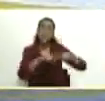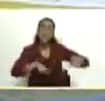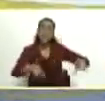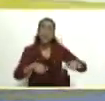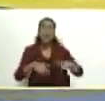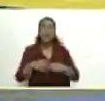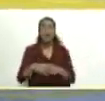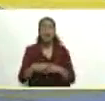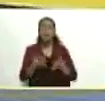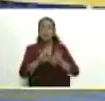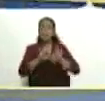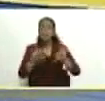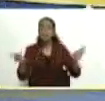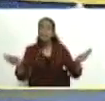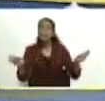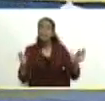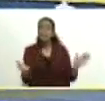cilindros,